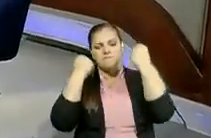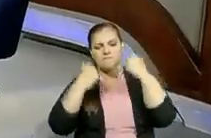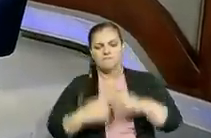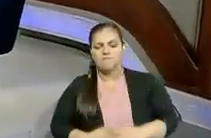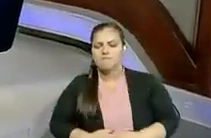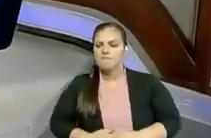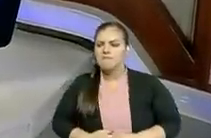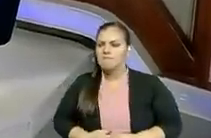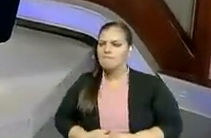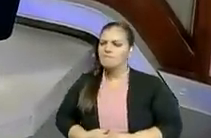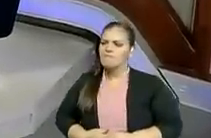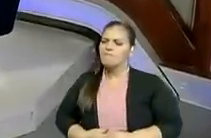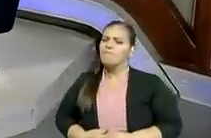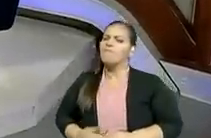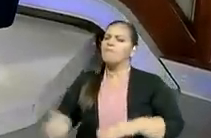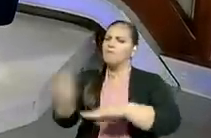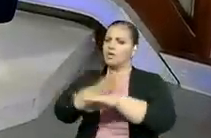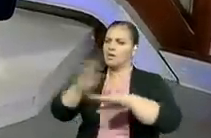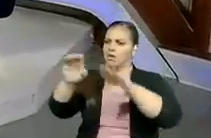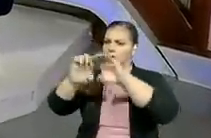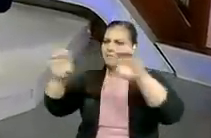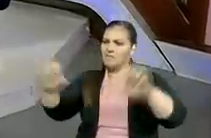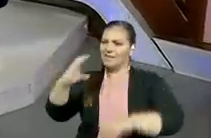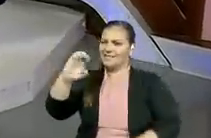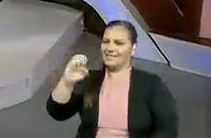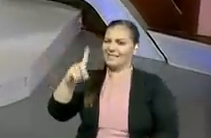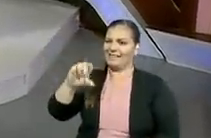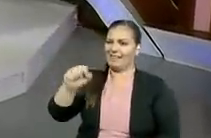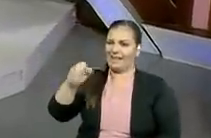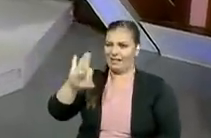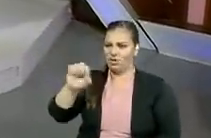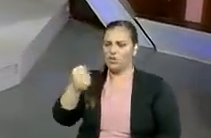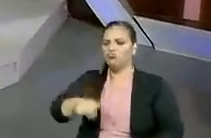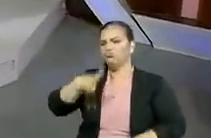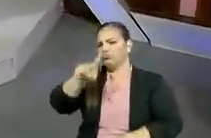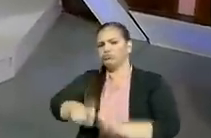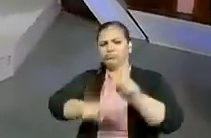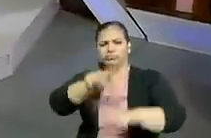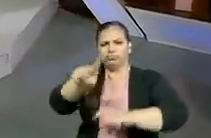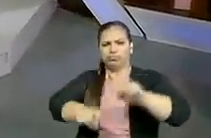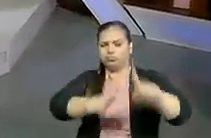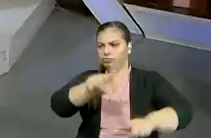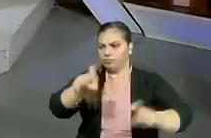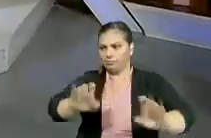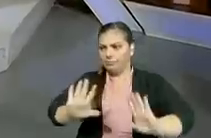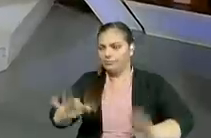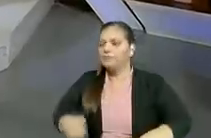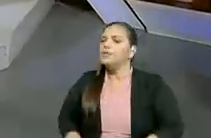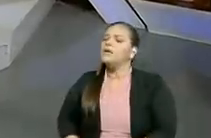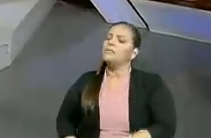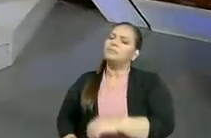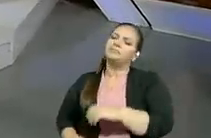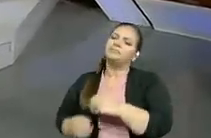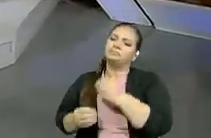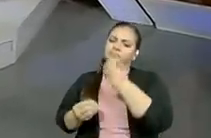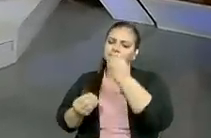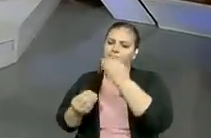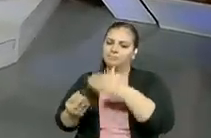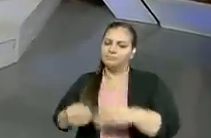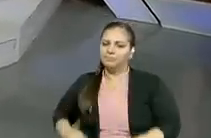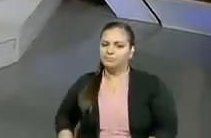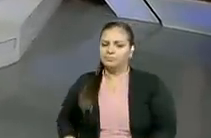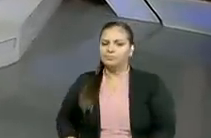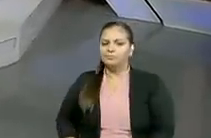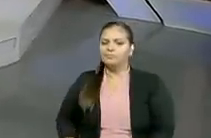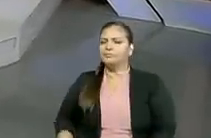esa protesta. Ahora, precisamente, y hablando de esa encuesta, dicen que el techo más alto que alcanzó de aprobación o de aceptación del trabajo que